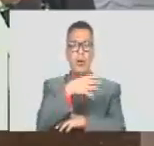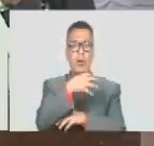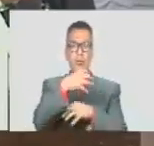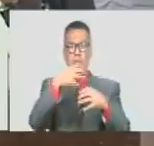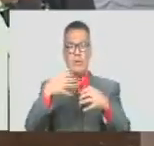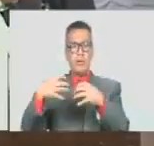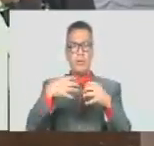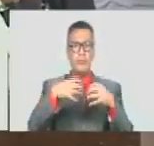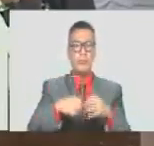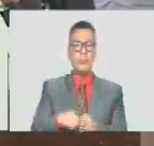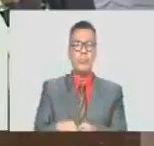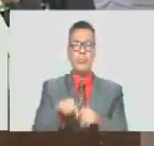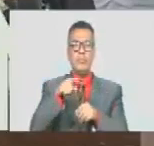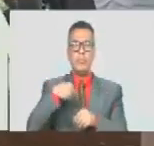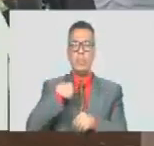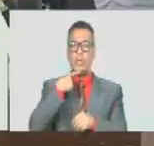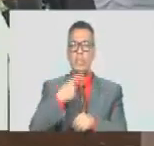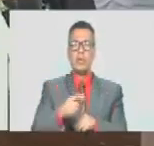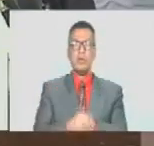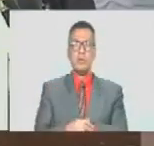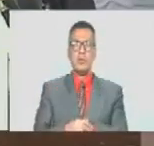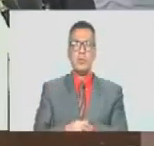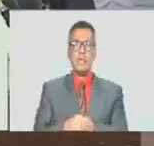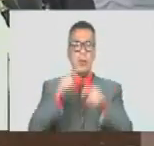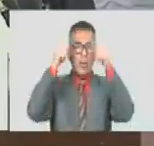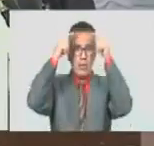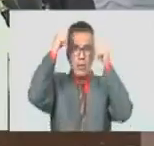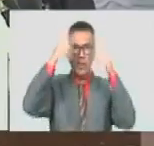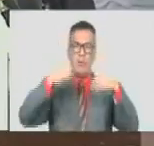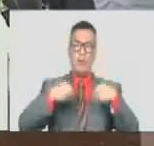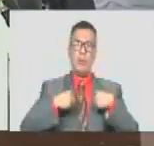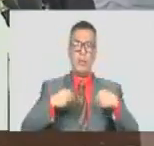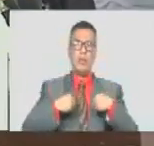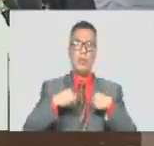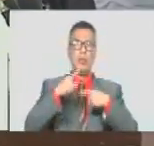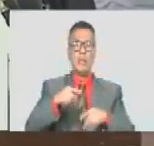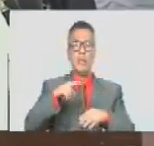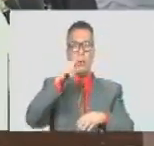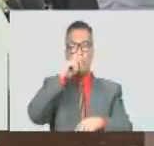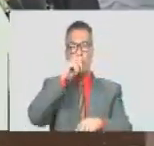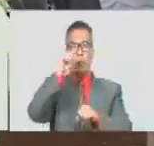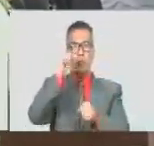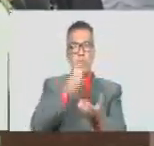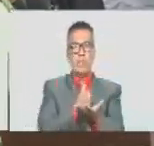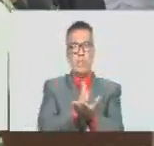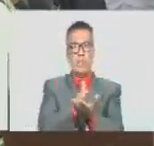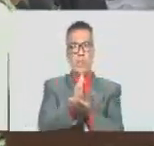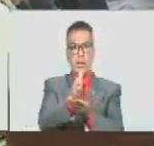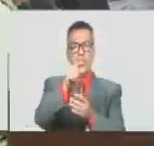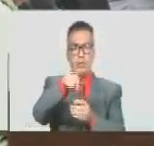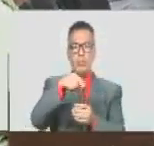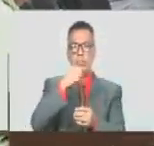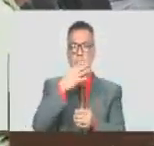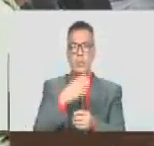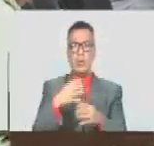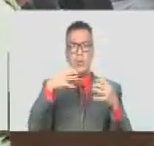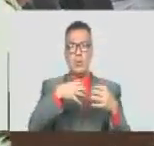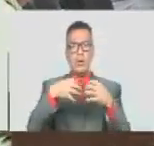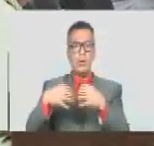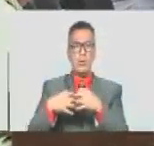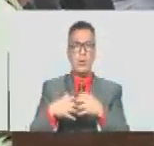lucha y para decir que Chávez vive y que Nicolás va por el camino correcto en la